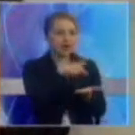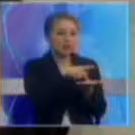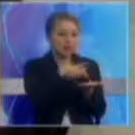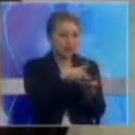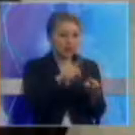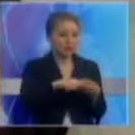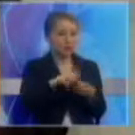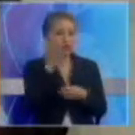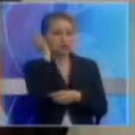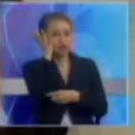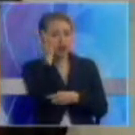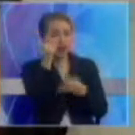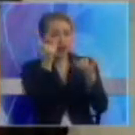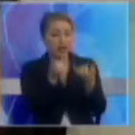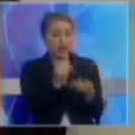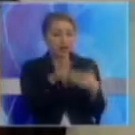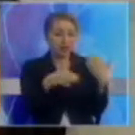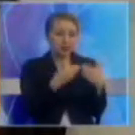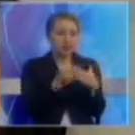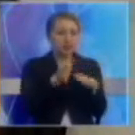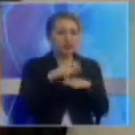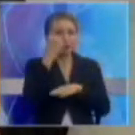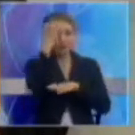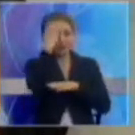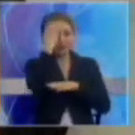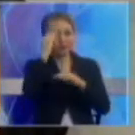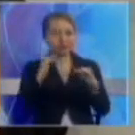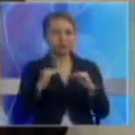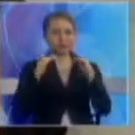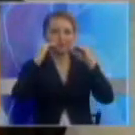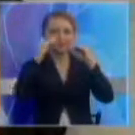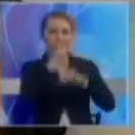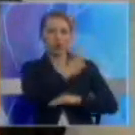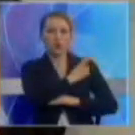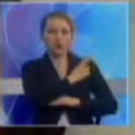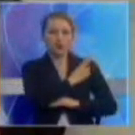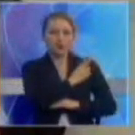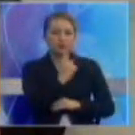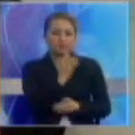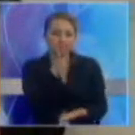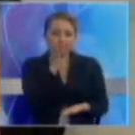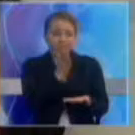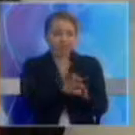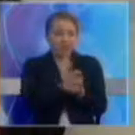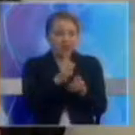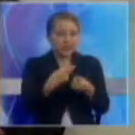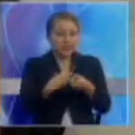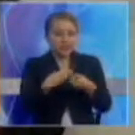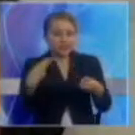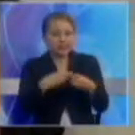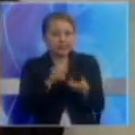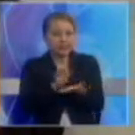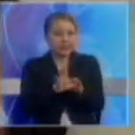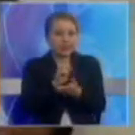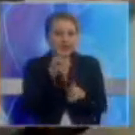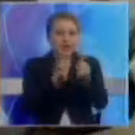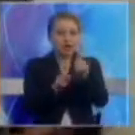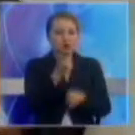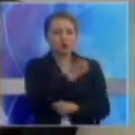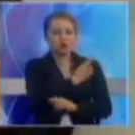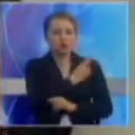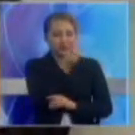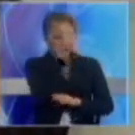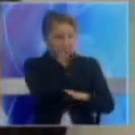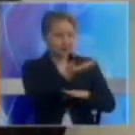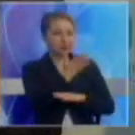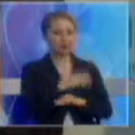profesores en los actuales momentos, sobre todo en la educación superior, el recorte de personal en algunas universidades. Bienvenido, buenos